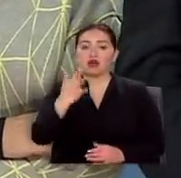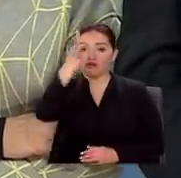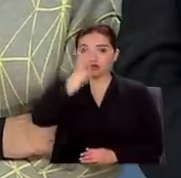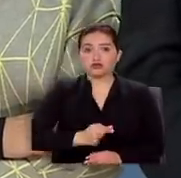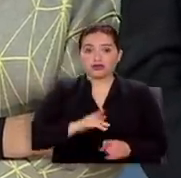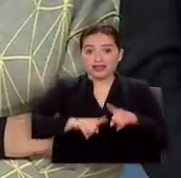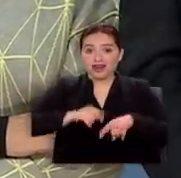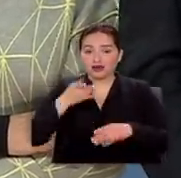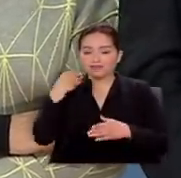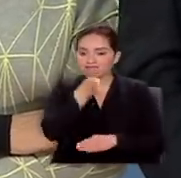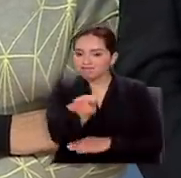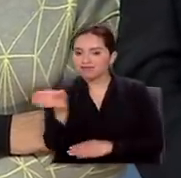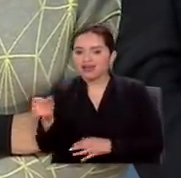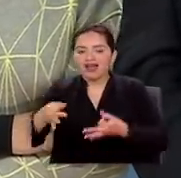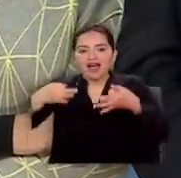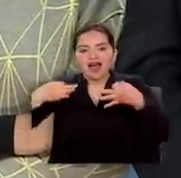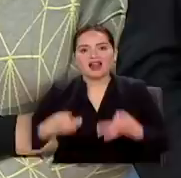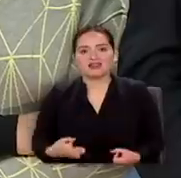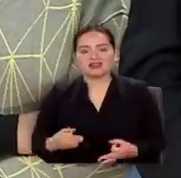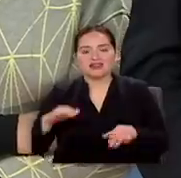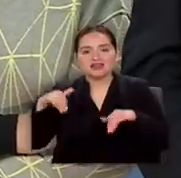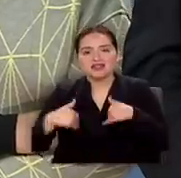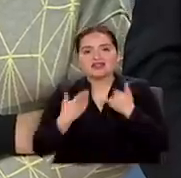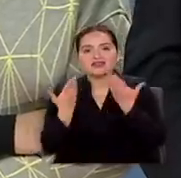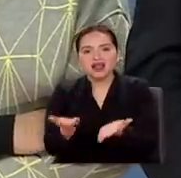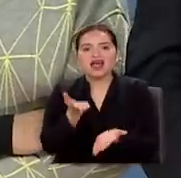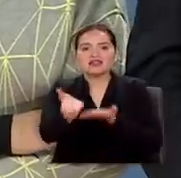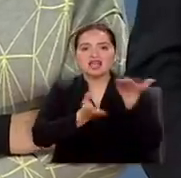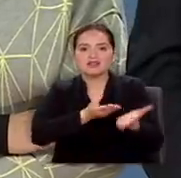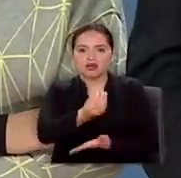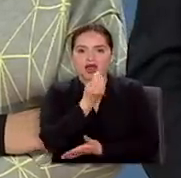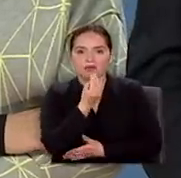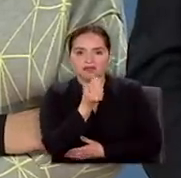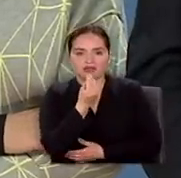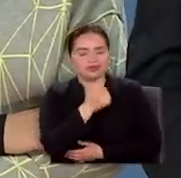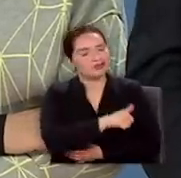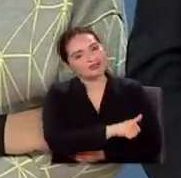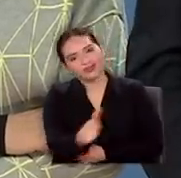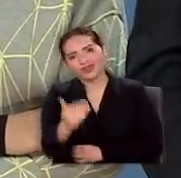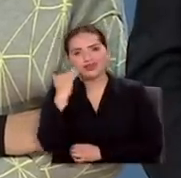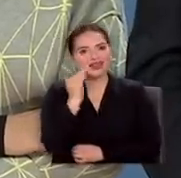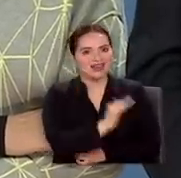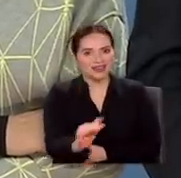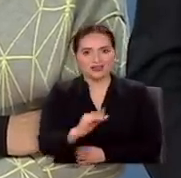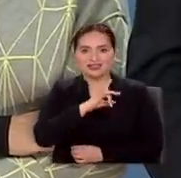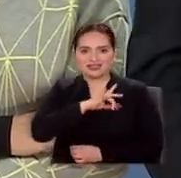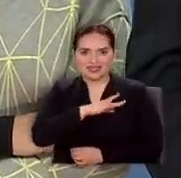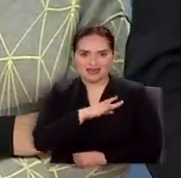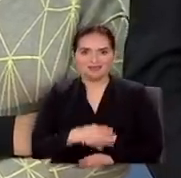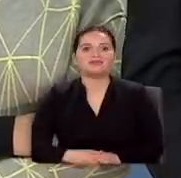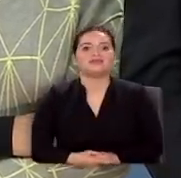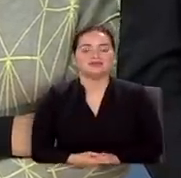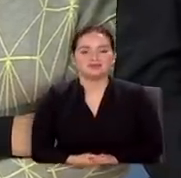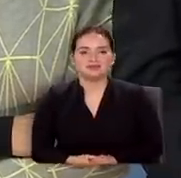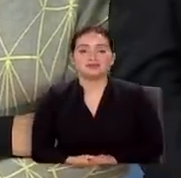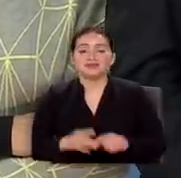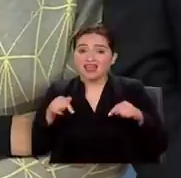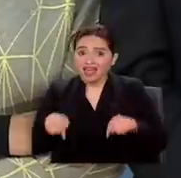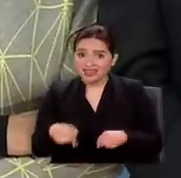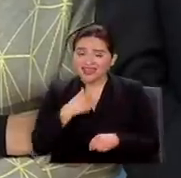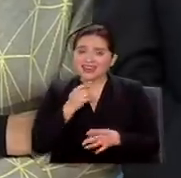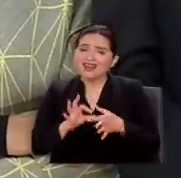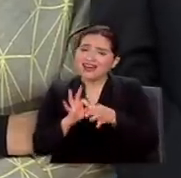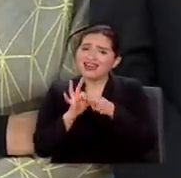terreno pudiendo garantizar que se entregue el servicio de alimentación a todos los niños de chile aquí quiero agradecer